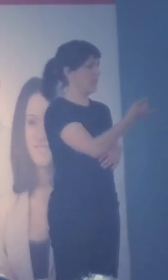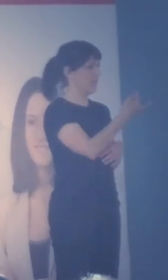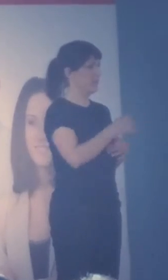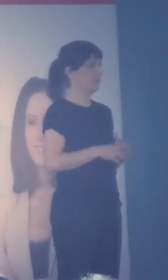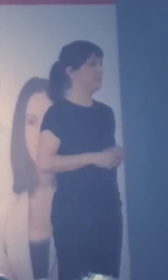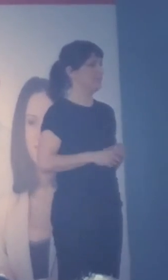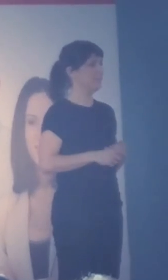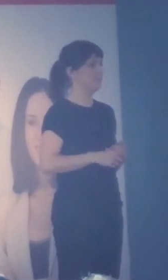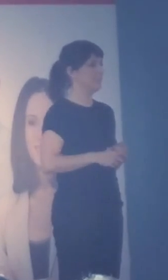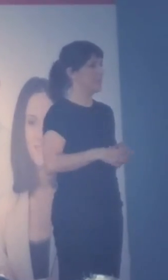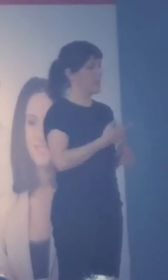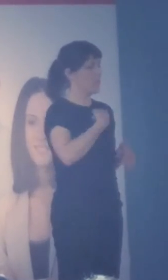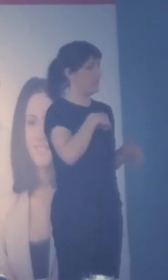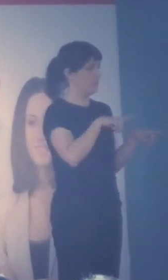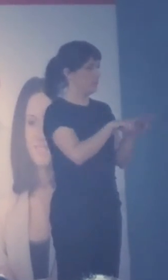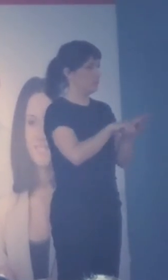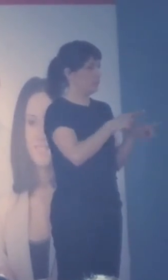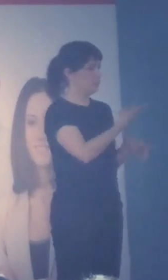Oveiras, como a mí,